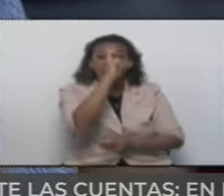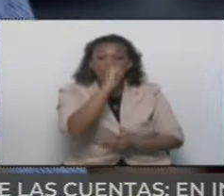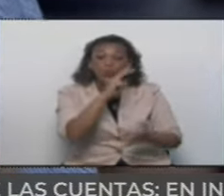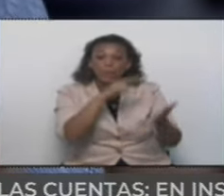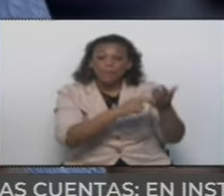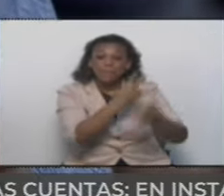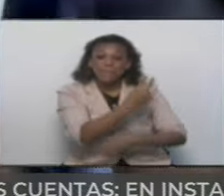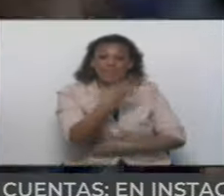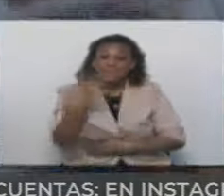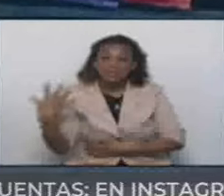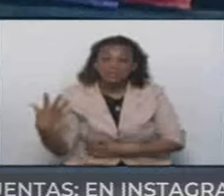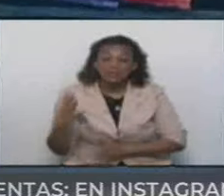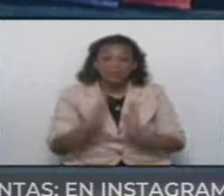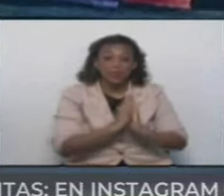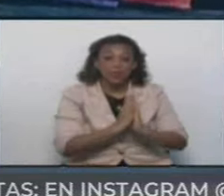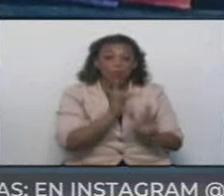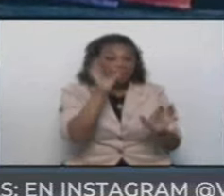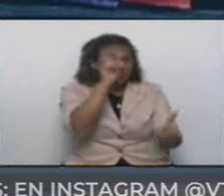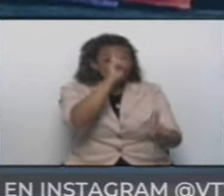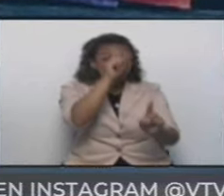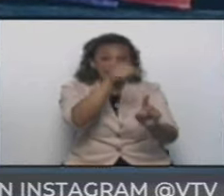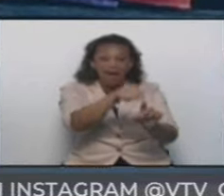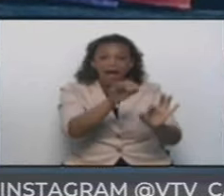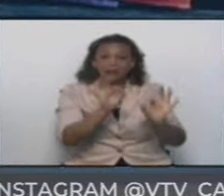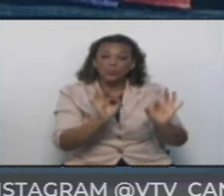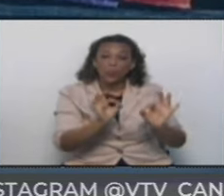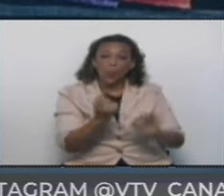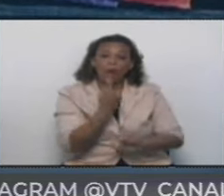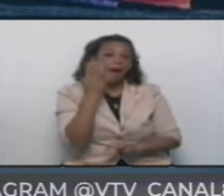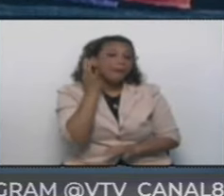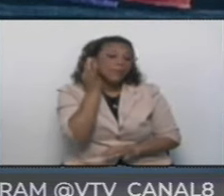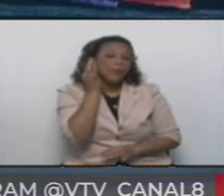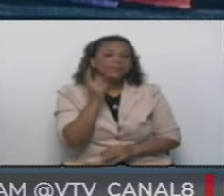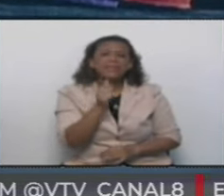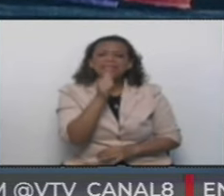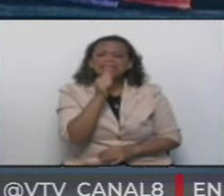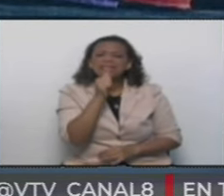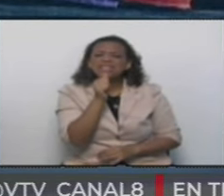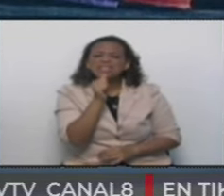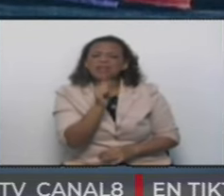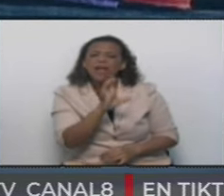llega del año 2025. Vamos a ver qué dice aquí el 10 de enero. ¿Ah?